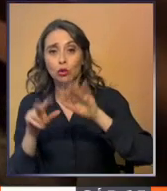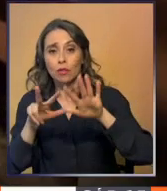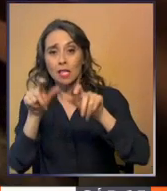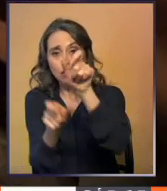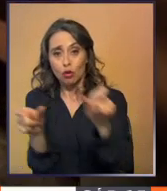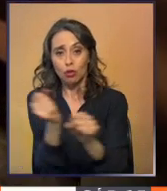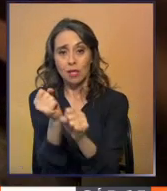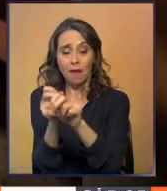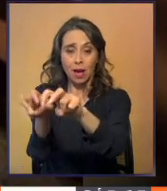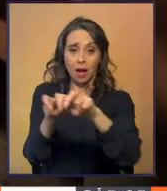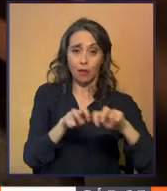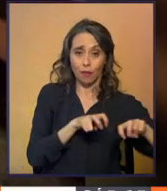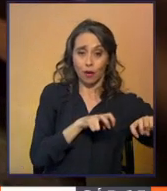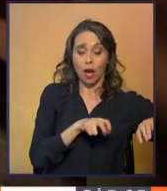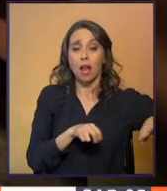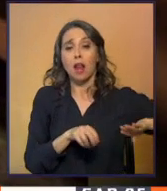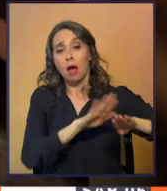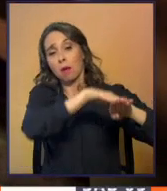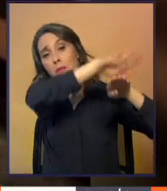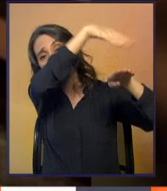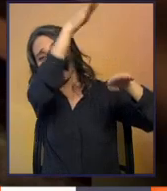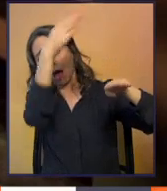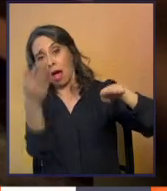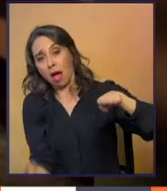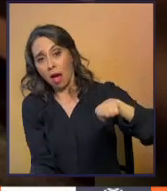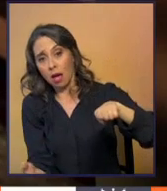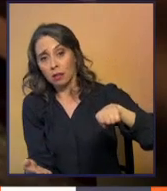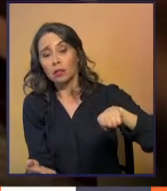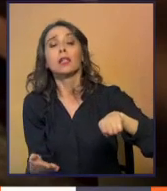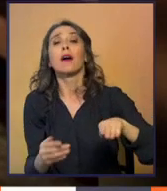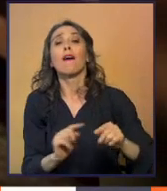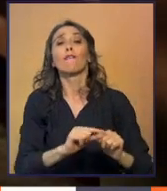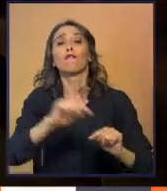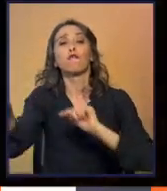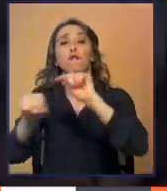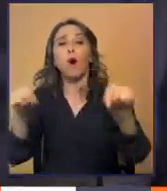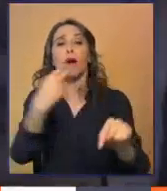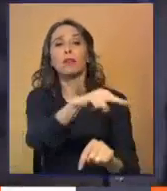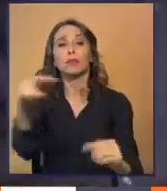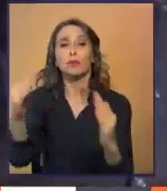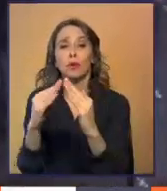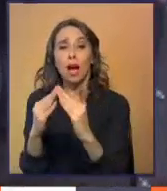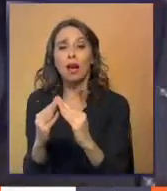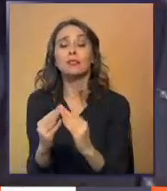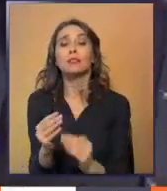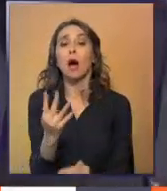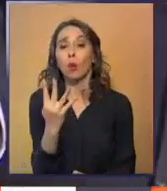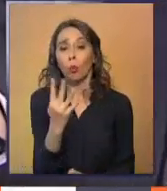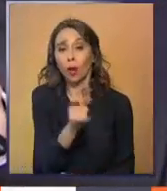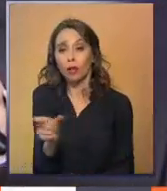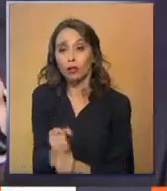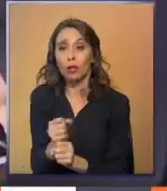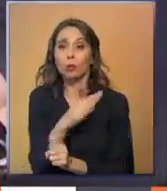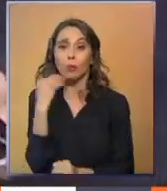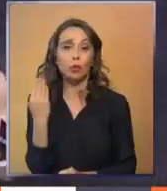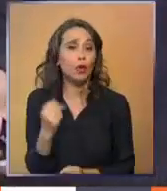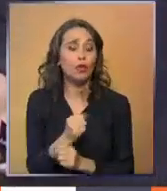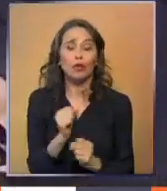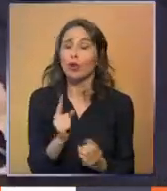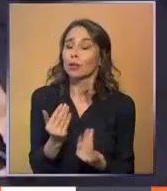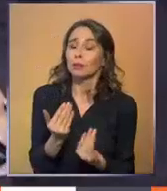ellos que retornaban a sus hogares. Cuatro murieron. Uno no se espera una situación como esta, es muy difícil. Yo digo,